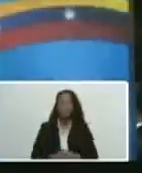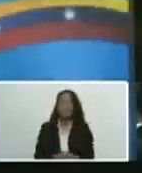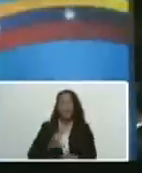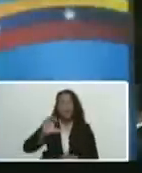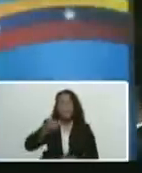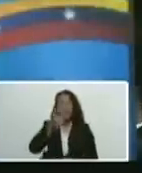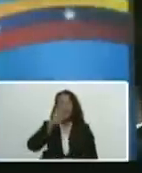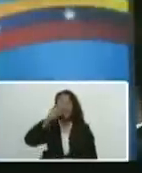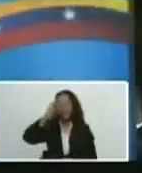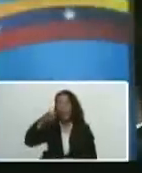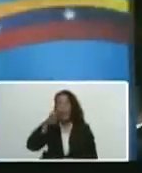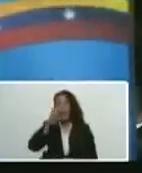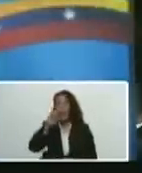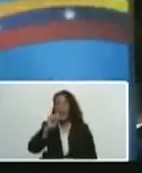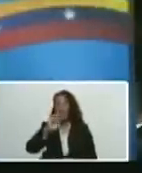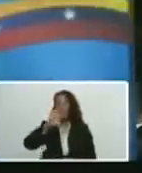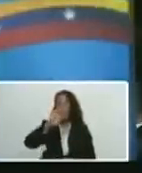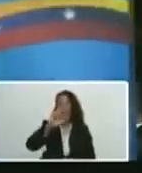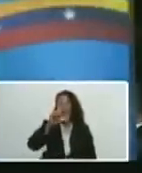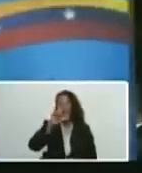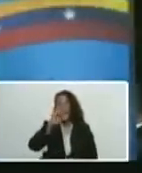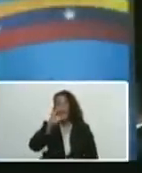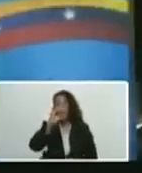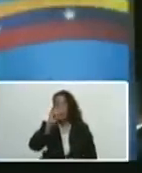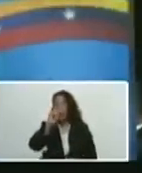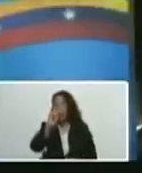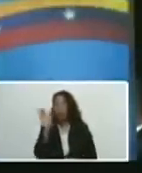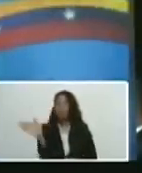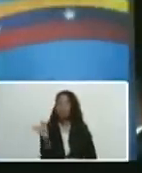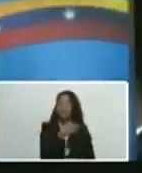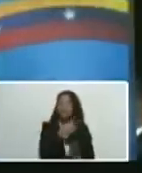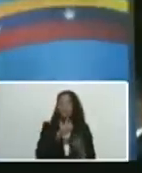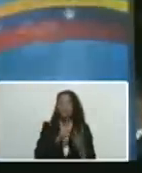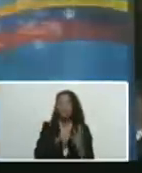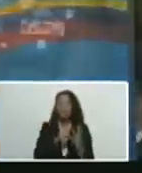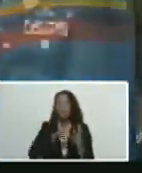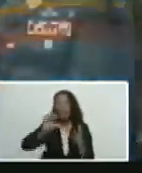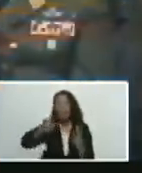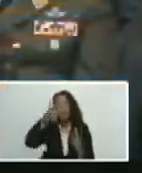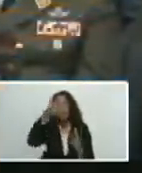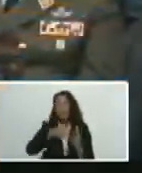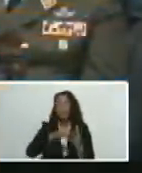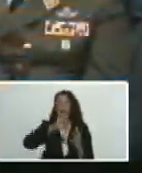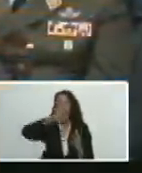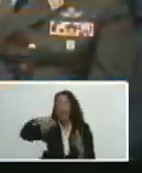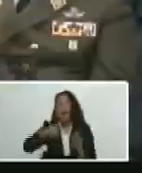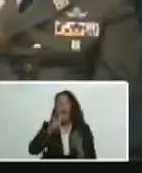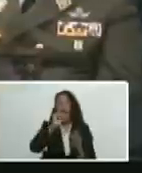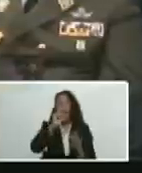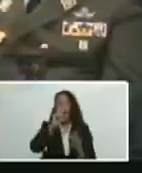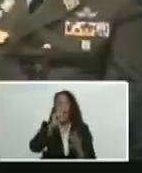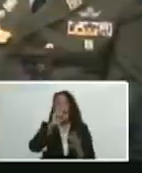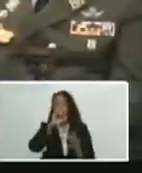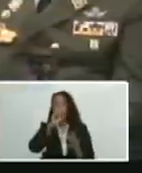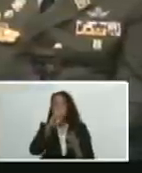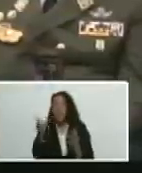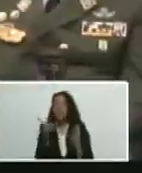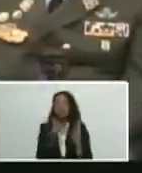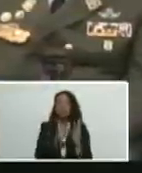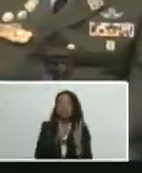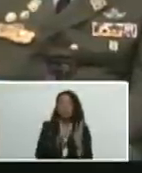mayor general Helio Estrada Paredes y mayor general Javier Marcano